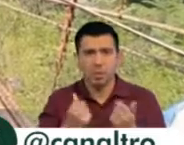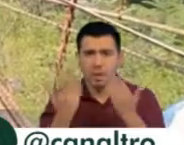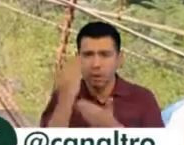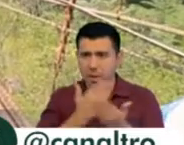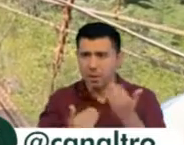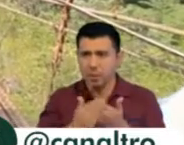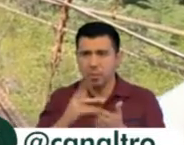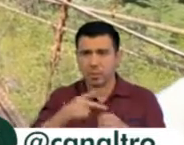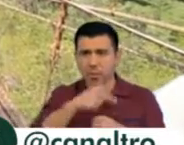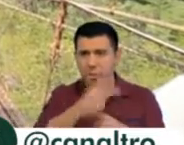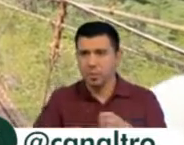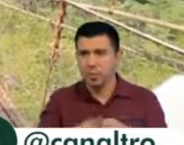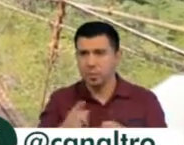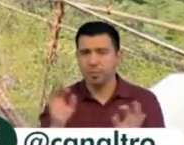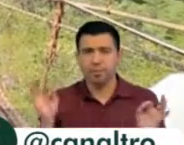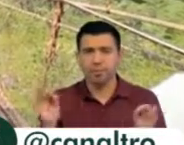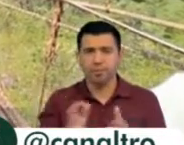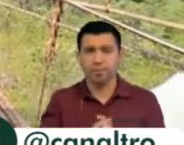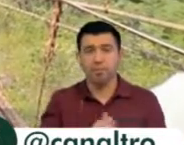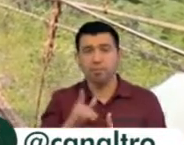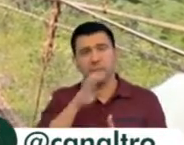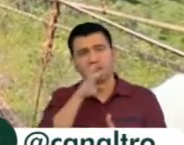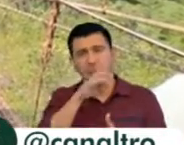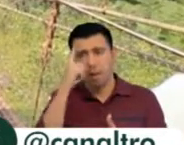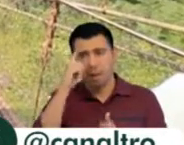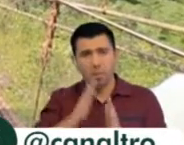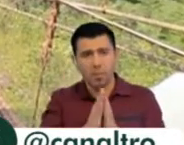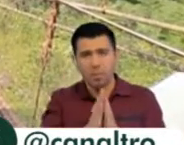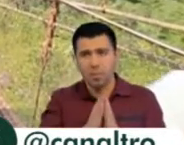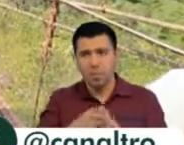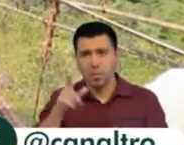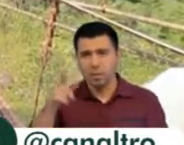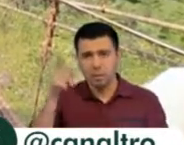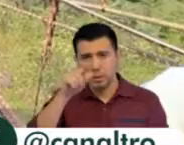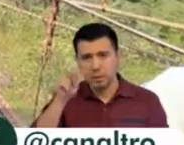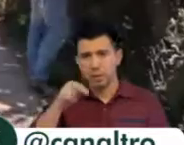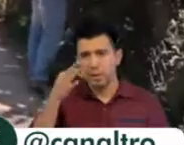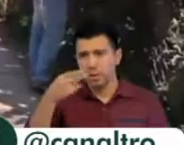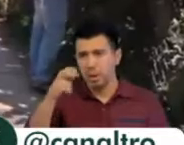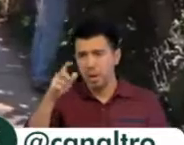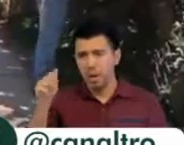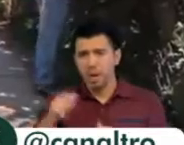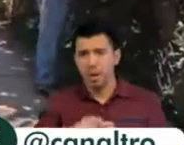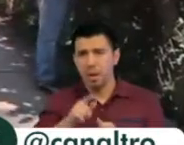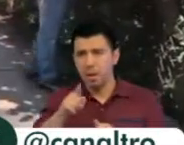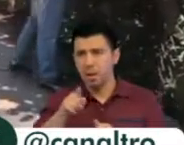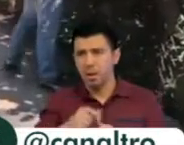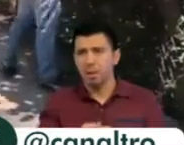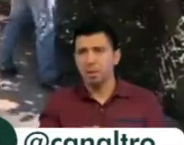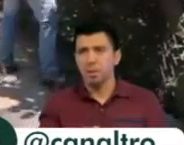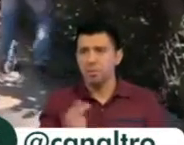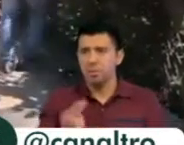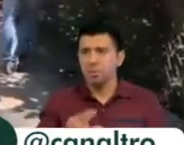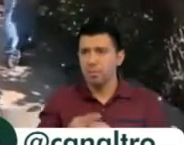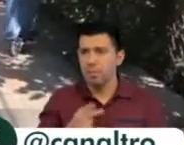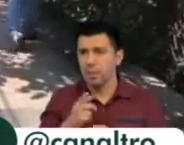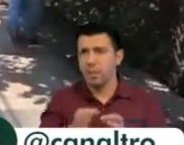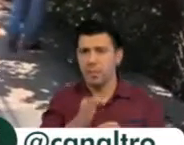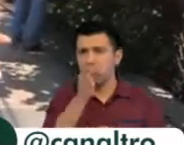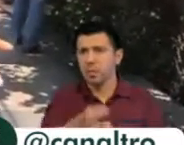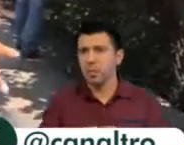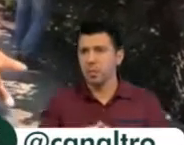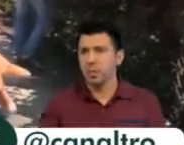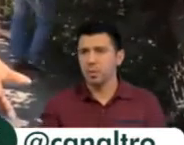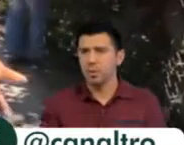proyecto, pero realmente es un clamor del pueblo santaelenero para que nos colaboren. El peligro es como usted bien lo ve.